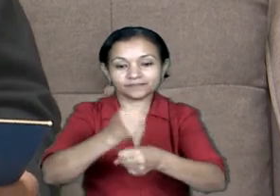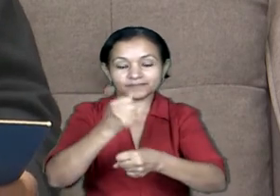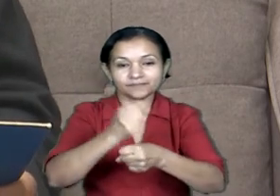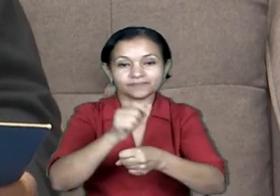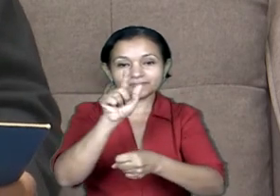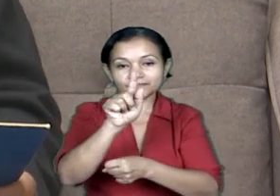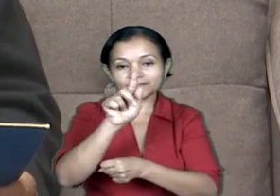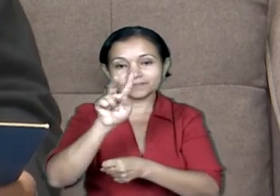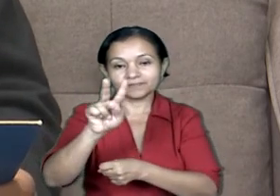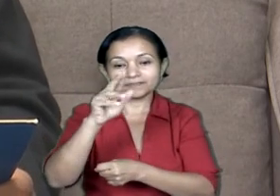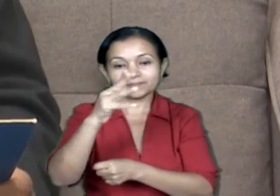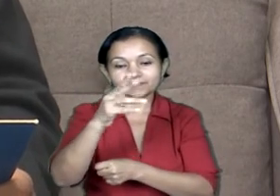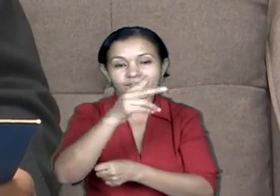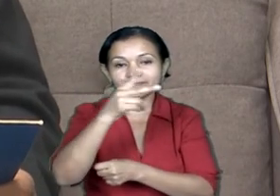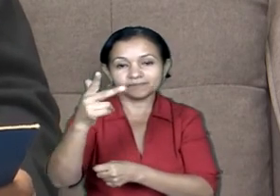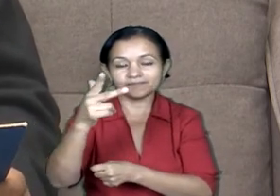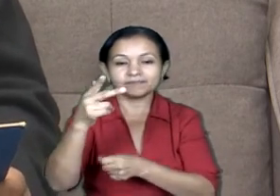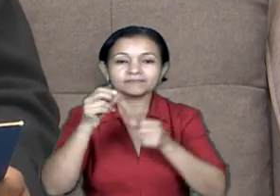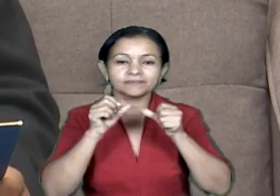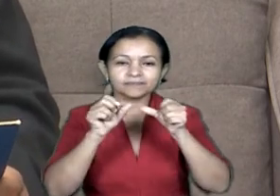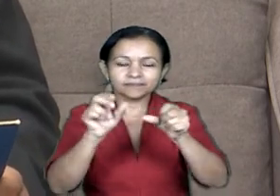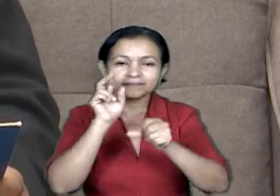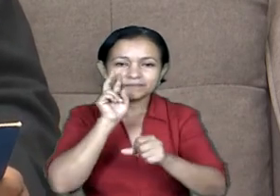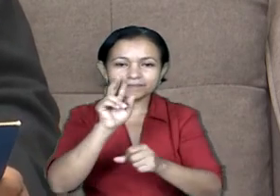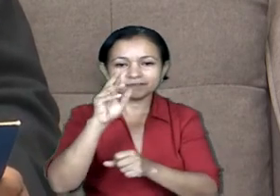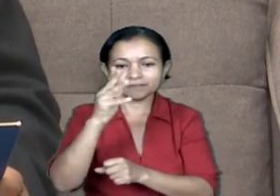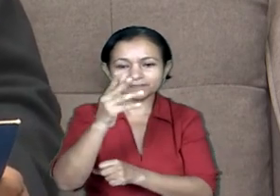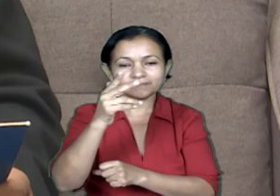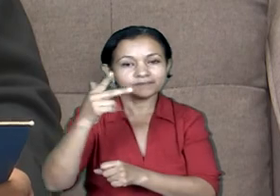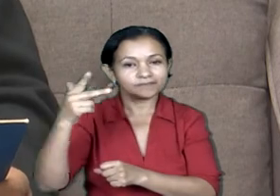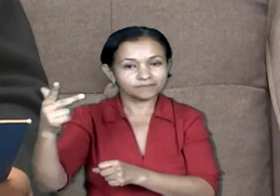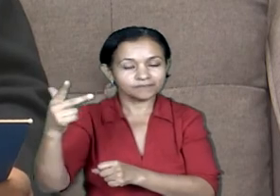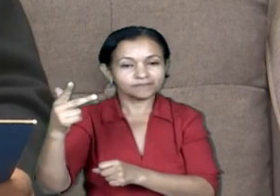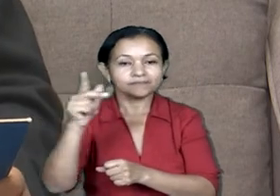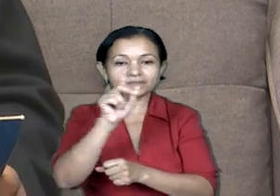transmisión de su programa desde el Parlamento, le invitamos a que se quede en sintonía del canal parlamentario,